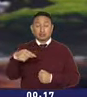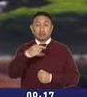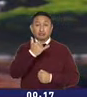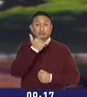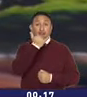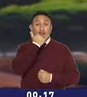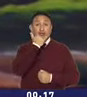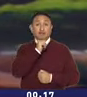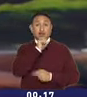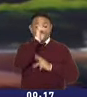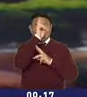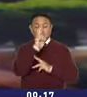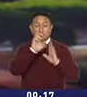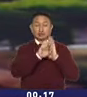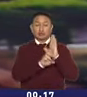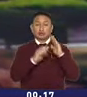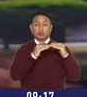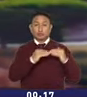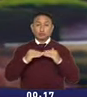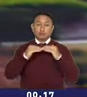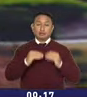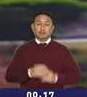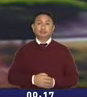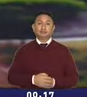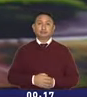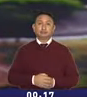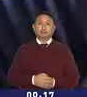graves violaciones al Código de la Democracia.